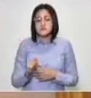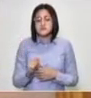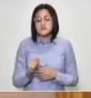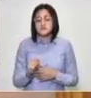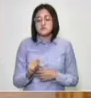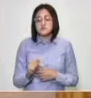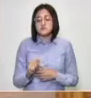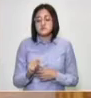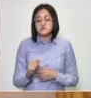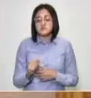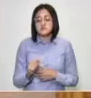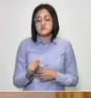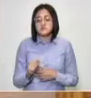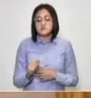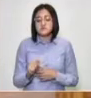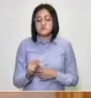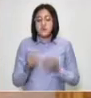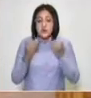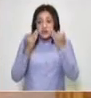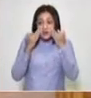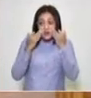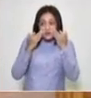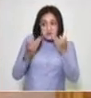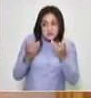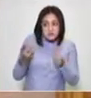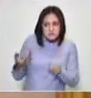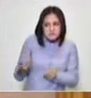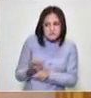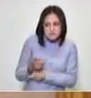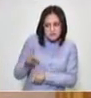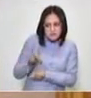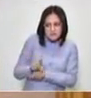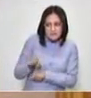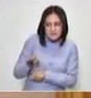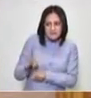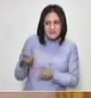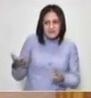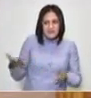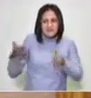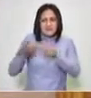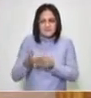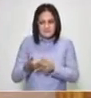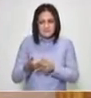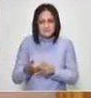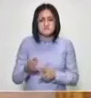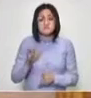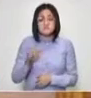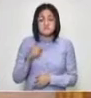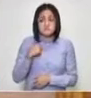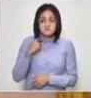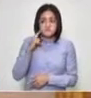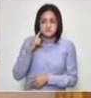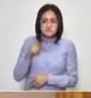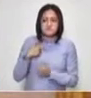alguna forma testigos de los hechos. Hemos asegurado